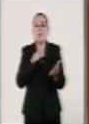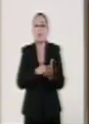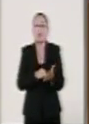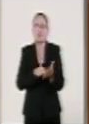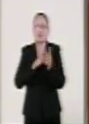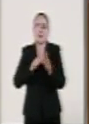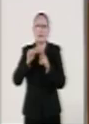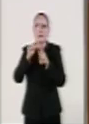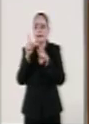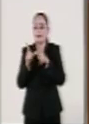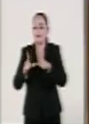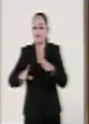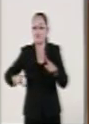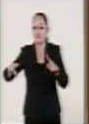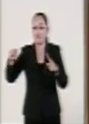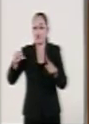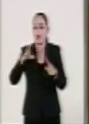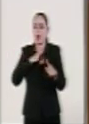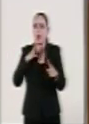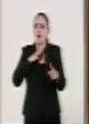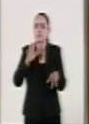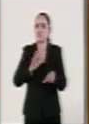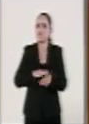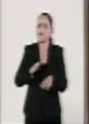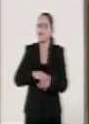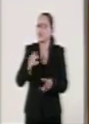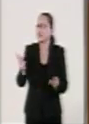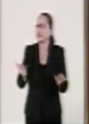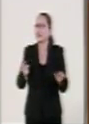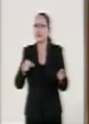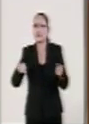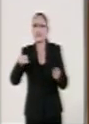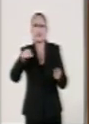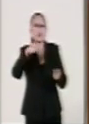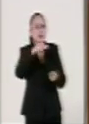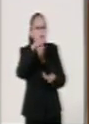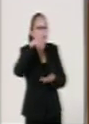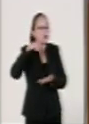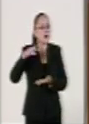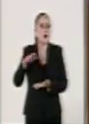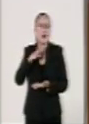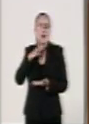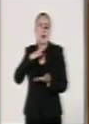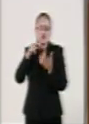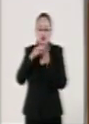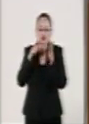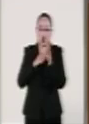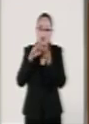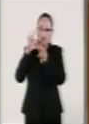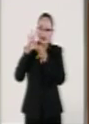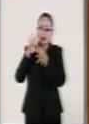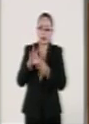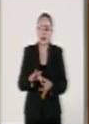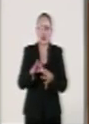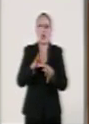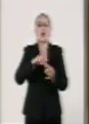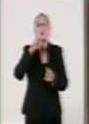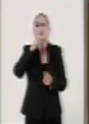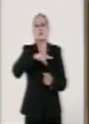nacional hay un amplio consenso en nuestro país para que se cuente con normas homólogas en los